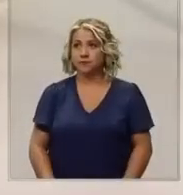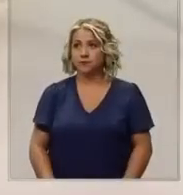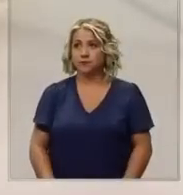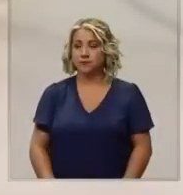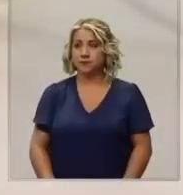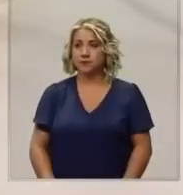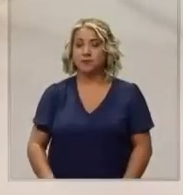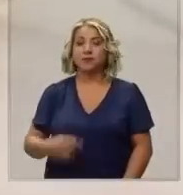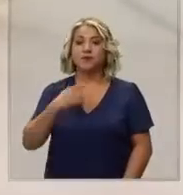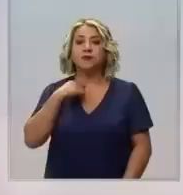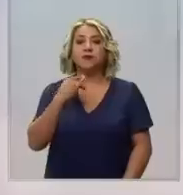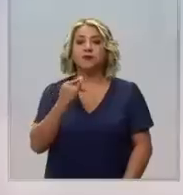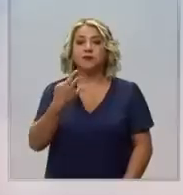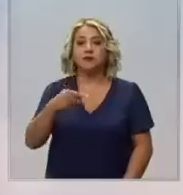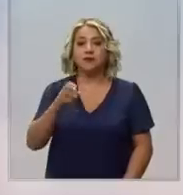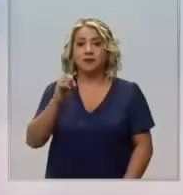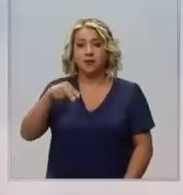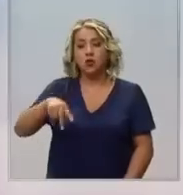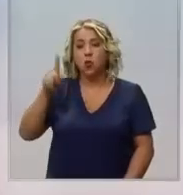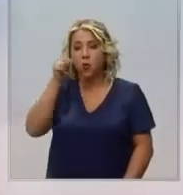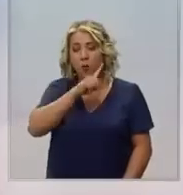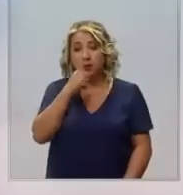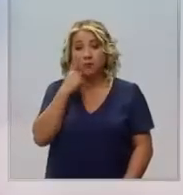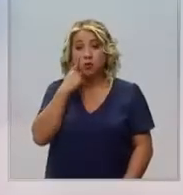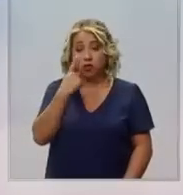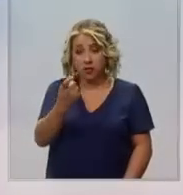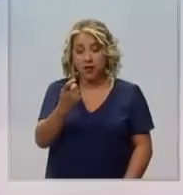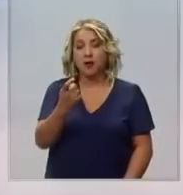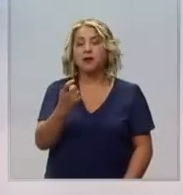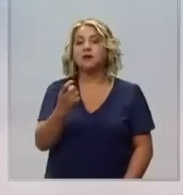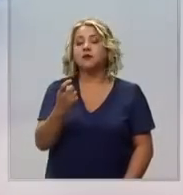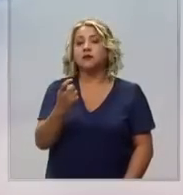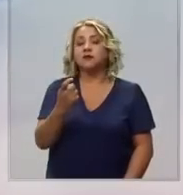En Quillón, el último día en particular, tuvimos